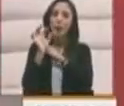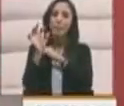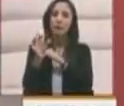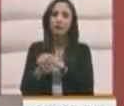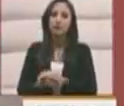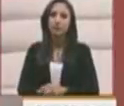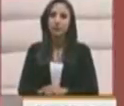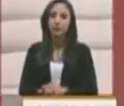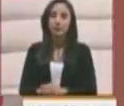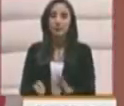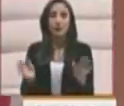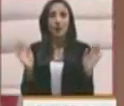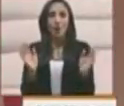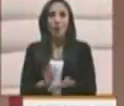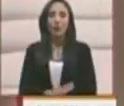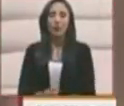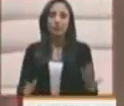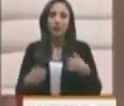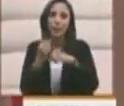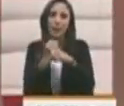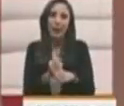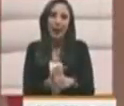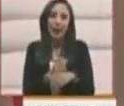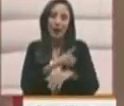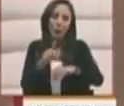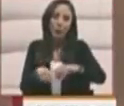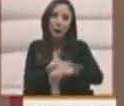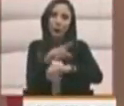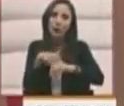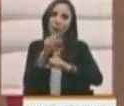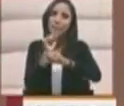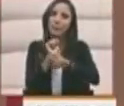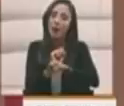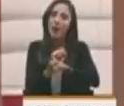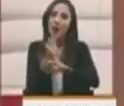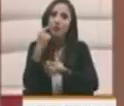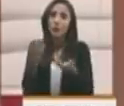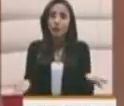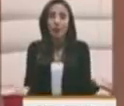Bueno, más bien nos demoramos mucho en detenerlo, porque el que nace